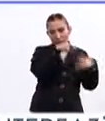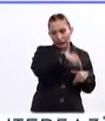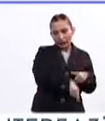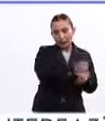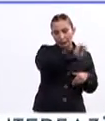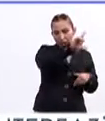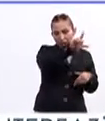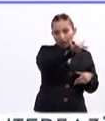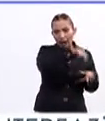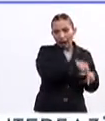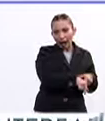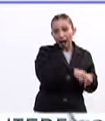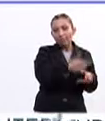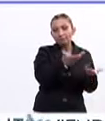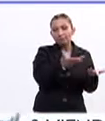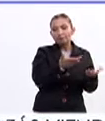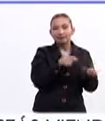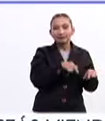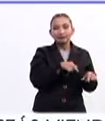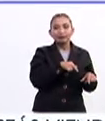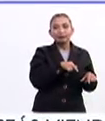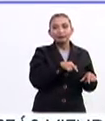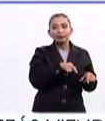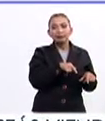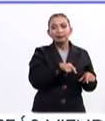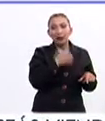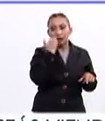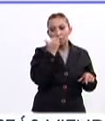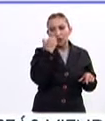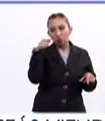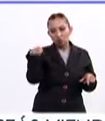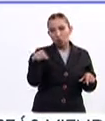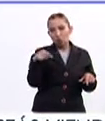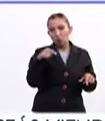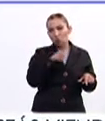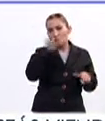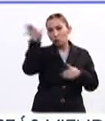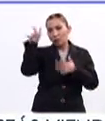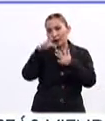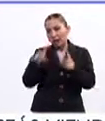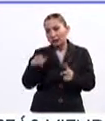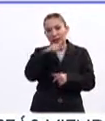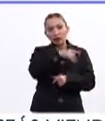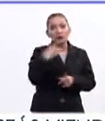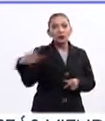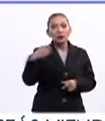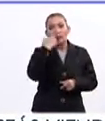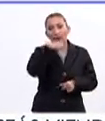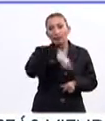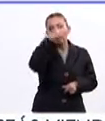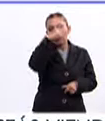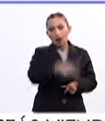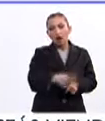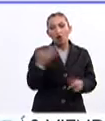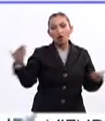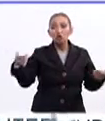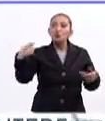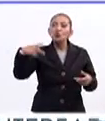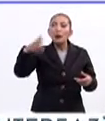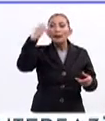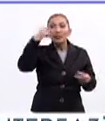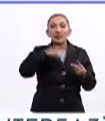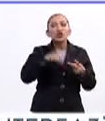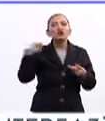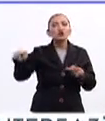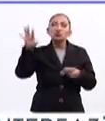académica profesional entre la escuela a la que llegaste allá a Francia y tu escuela aquí. ¿Qué es lo que aprendiste?